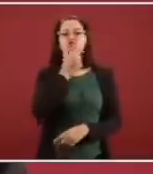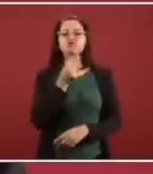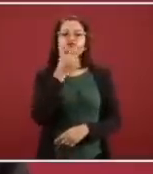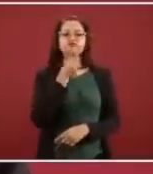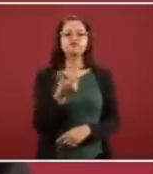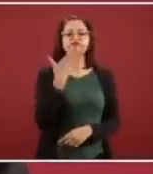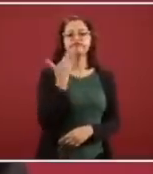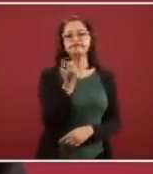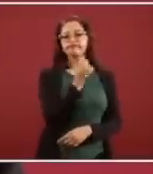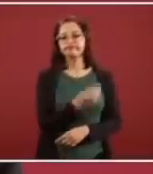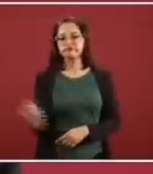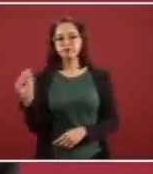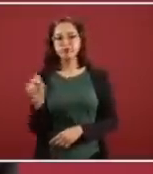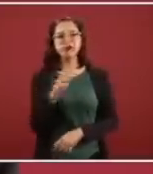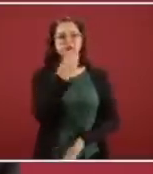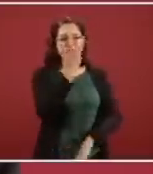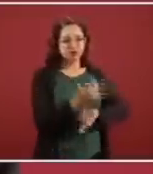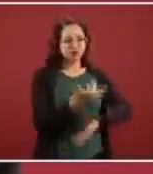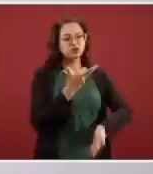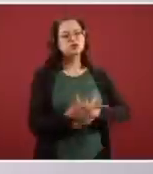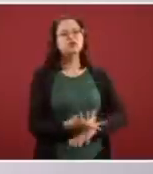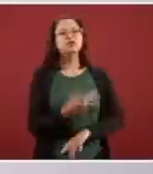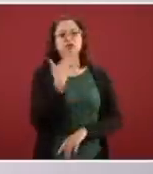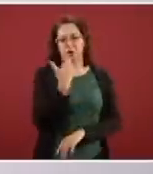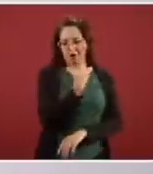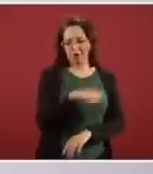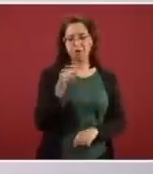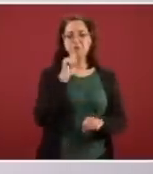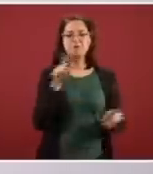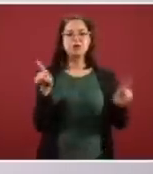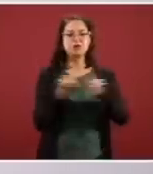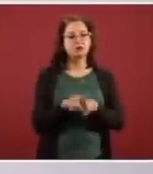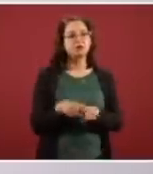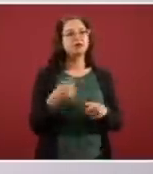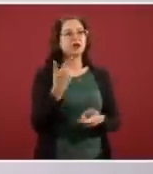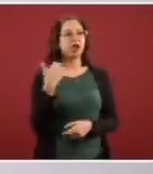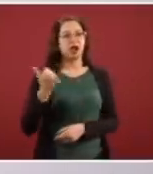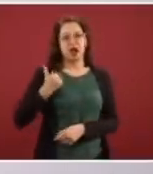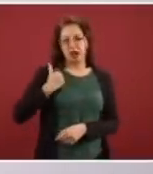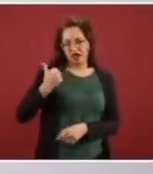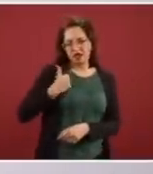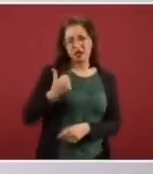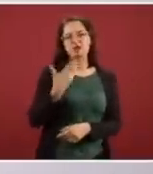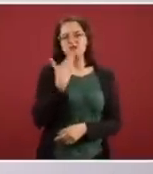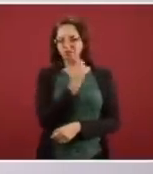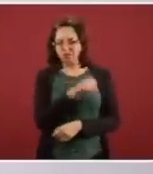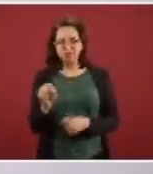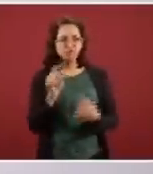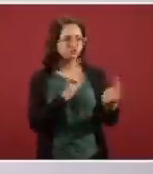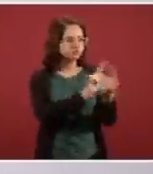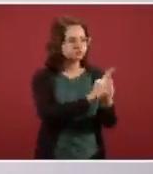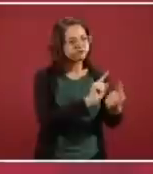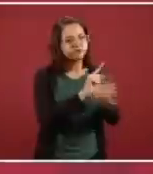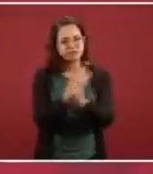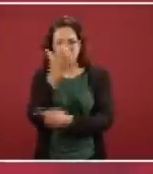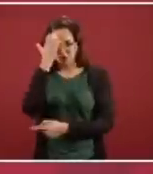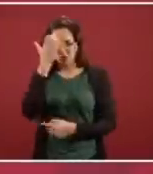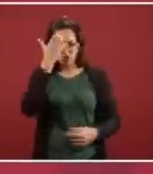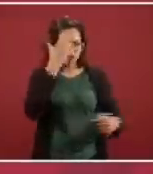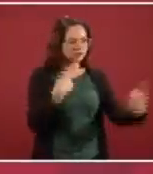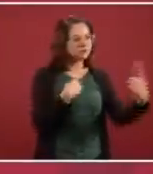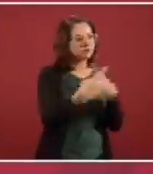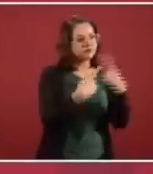y conoce al negociador de Estados Unidos y conoce a los negociadores de Canadá. Pero se acuerdan que vino